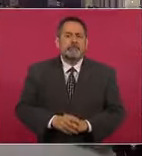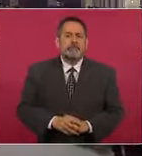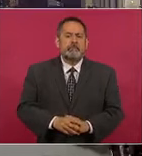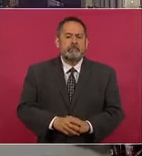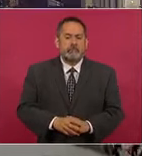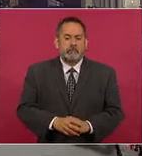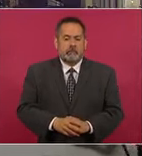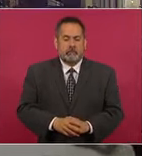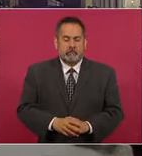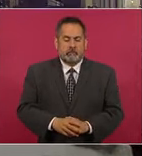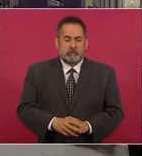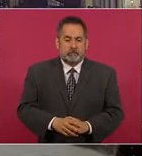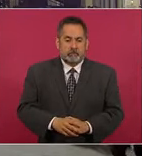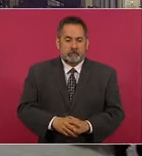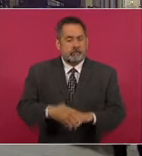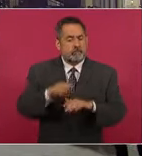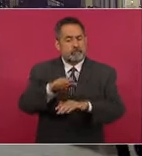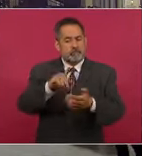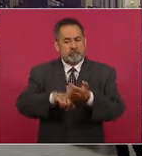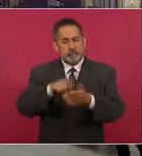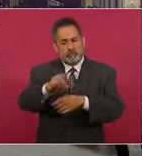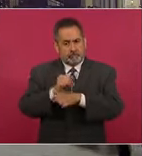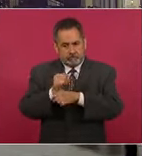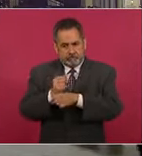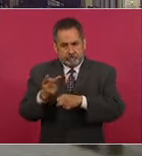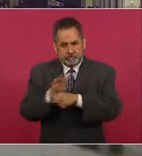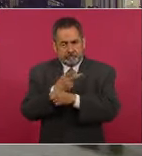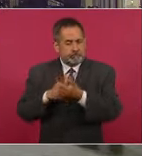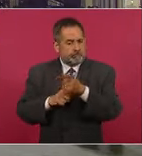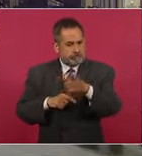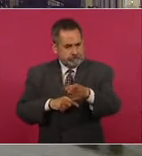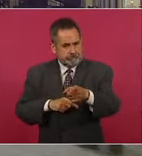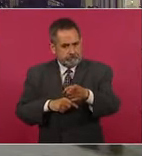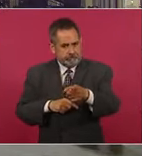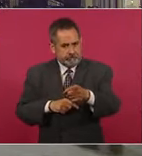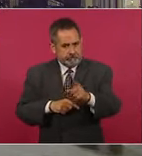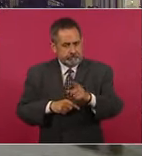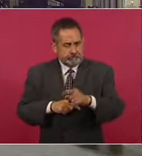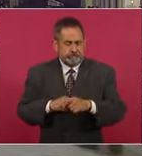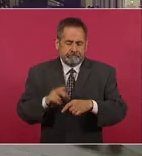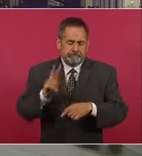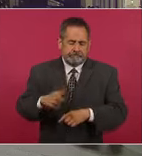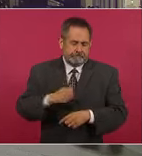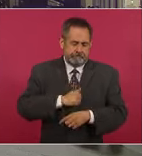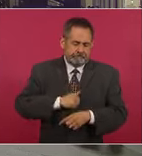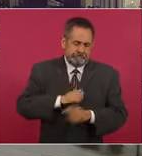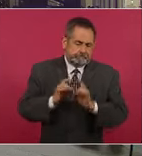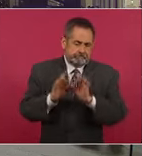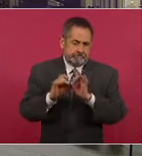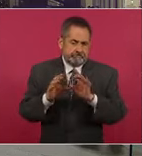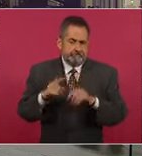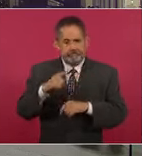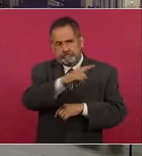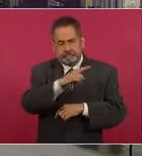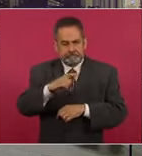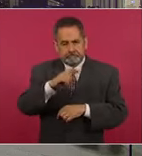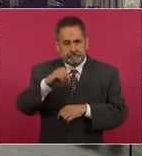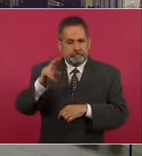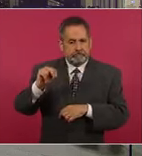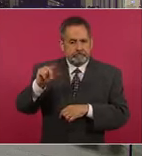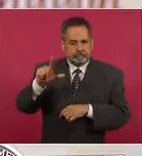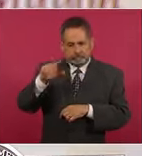Bueno, en relación a la investigación sobre los hechos lamentablemente sucedidos en el casino en Nuevo